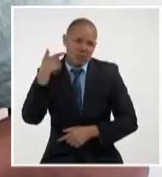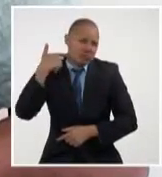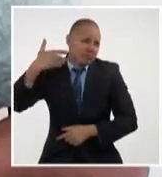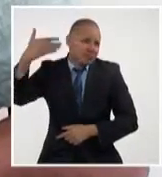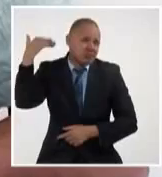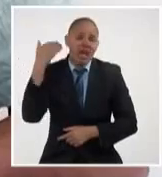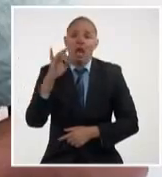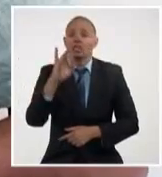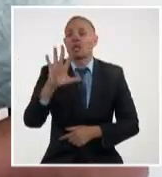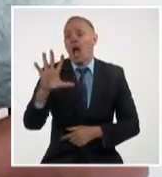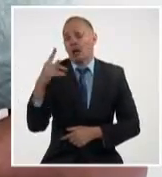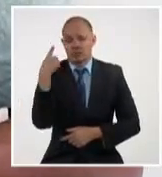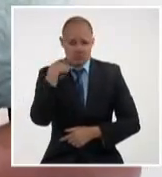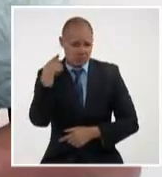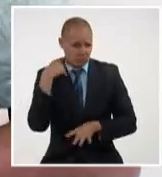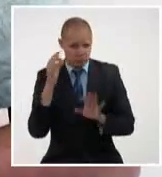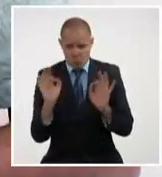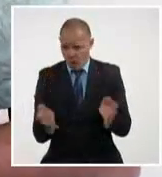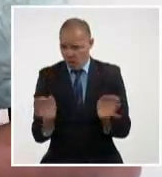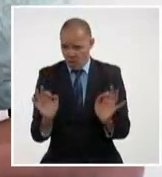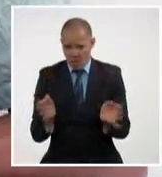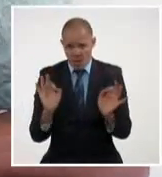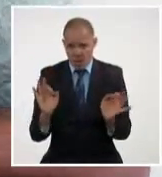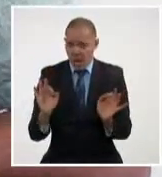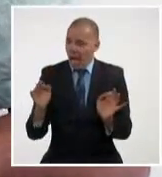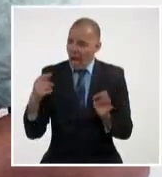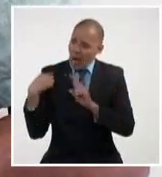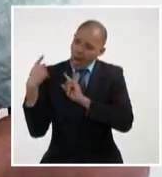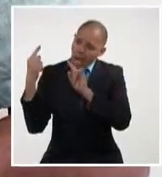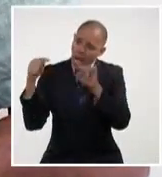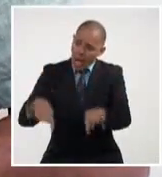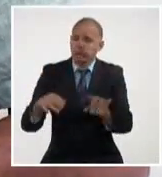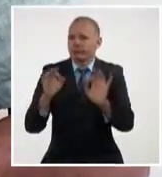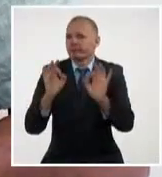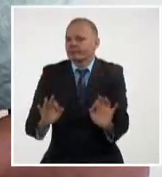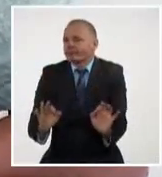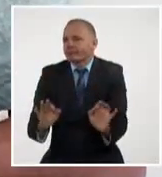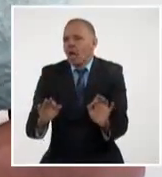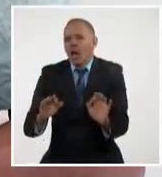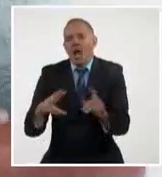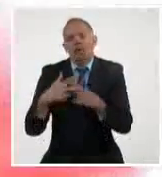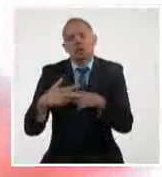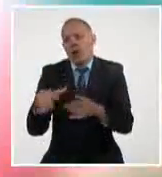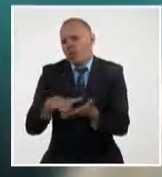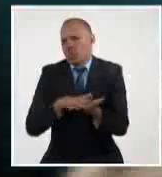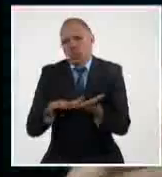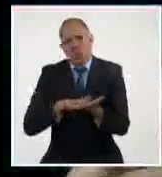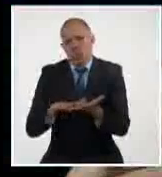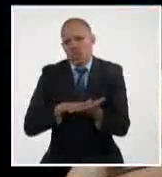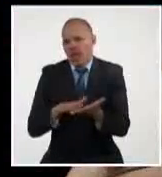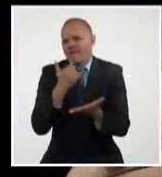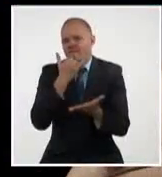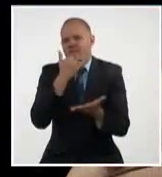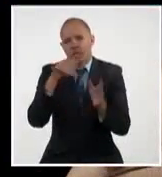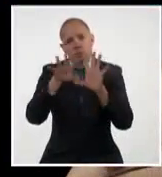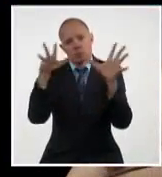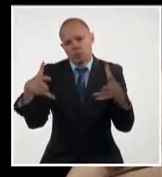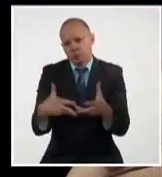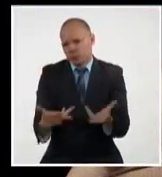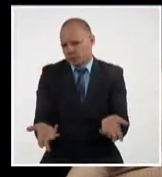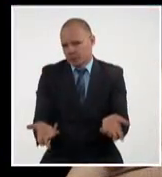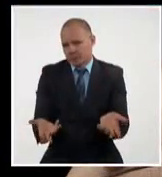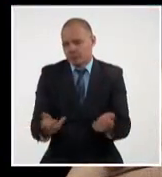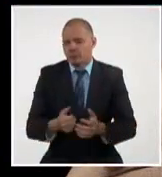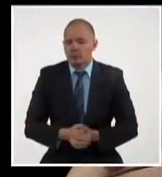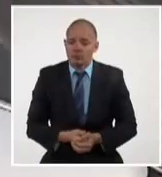años, pero que sigue estando vigente como una problemática fundamental para la región y para el mundo. Nosotros enfrentamos a esta política